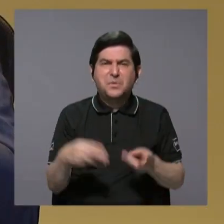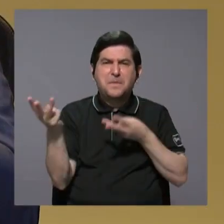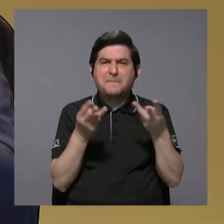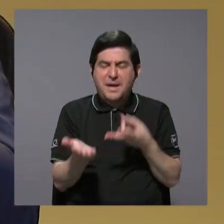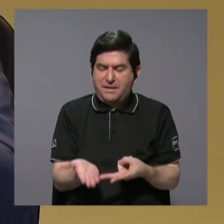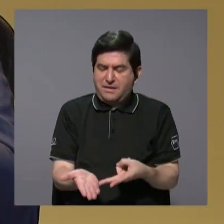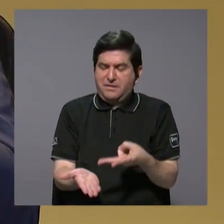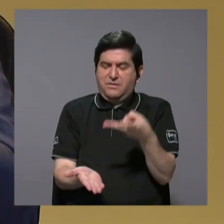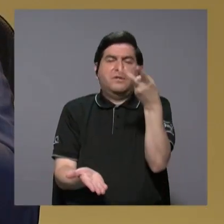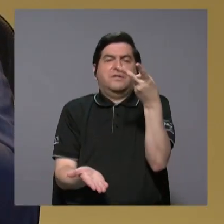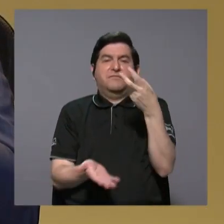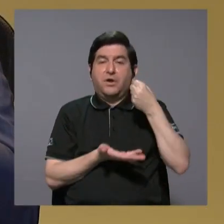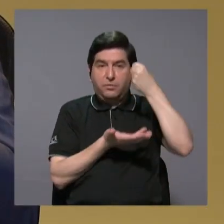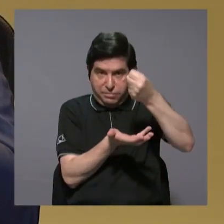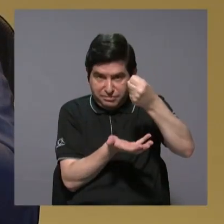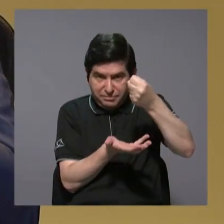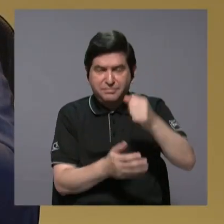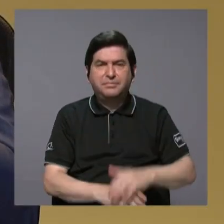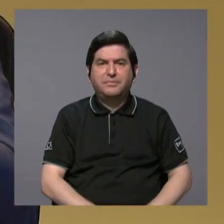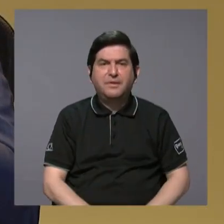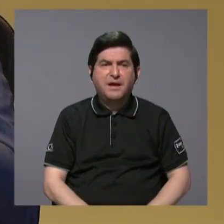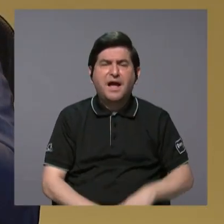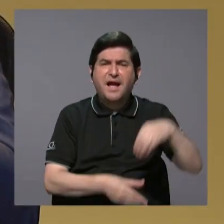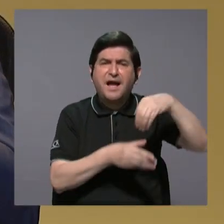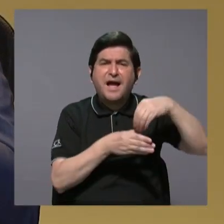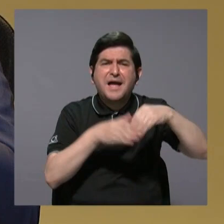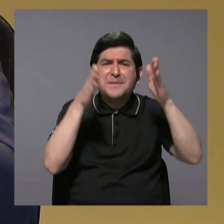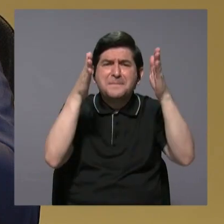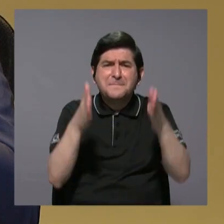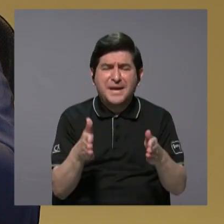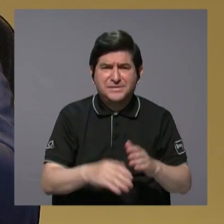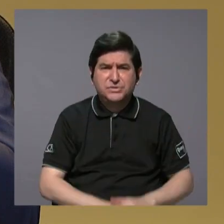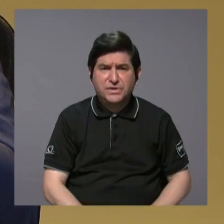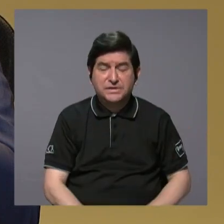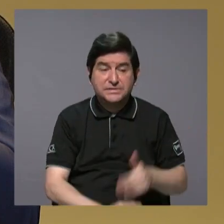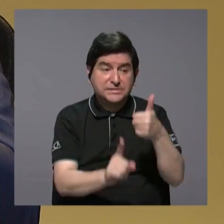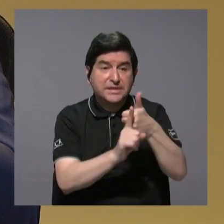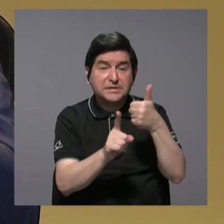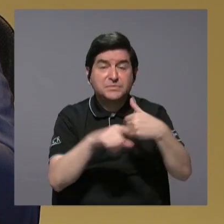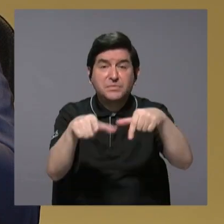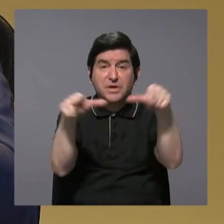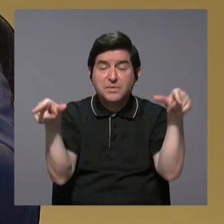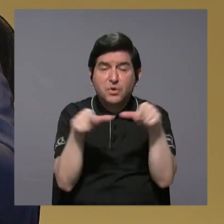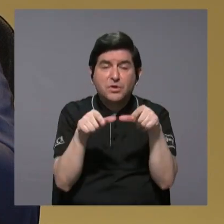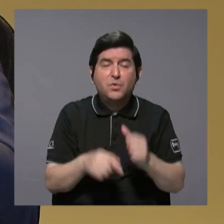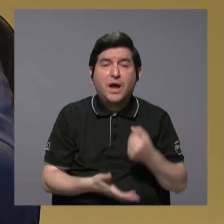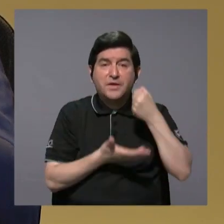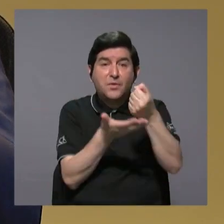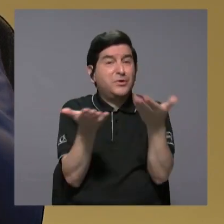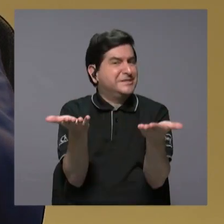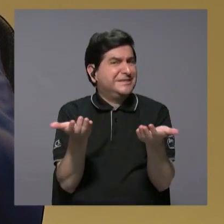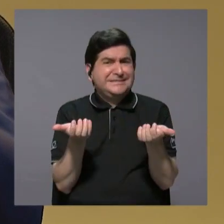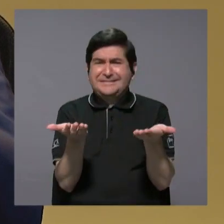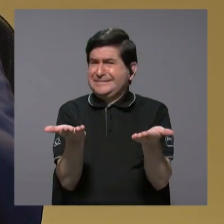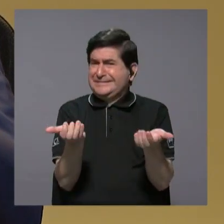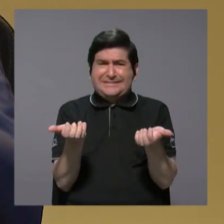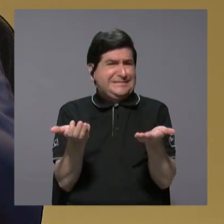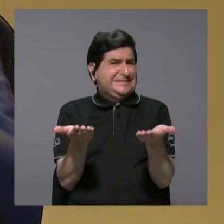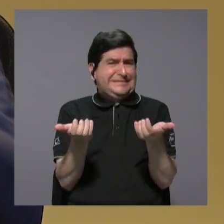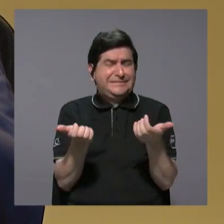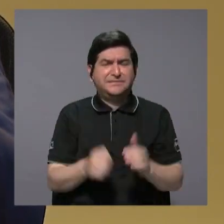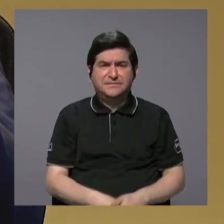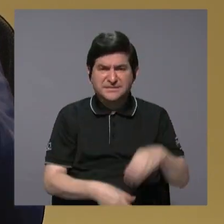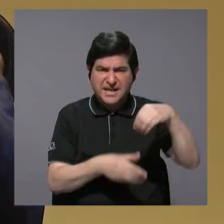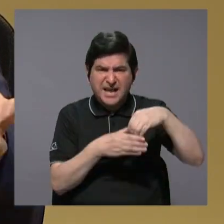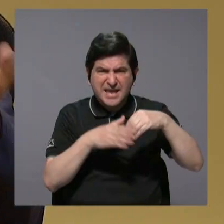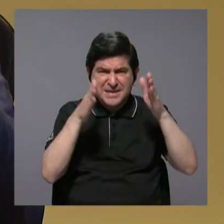ejemplo, son inversionistas que los mismos puestos de bolsa no quieren. Son